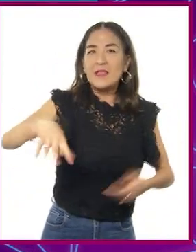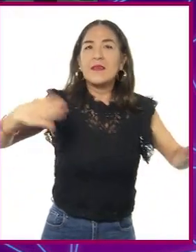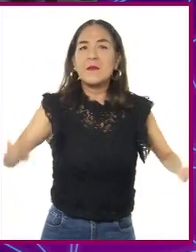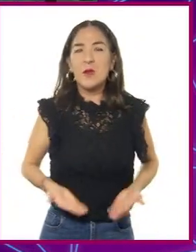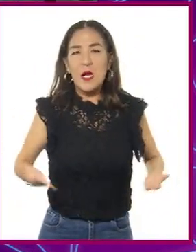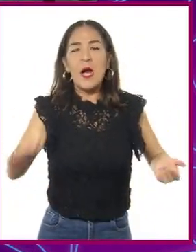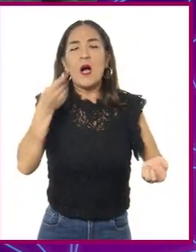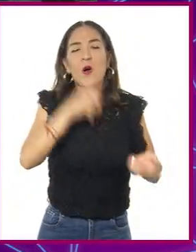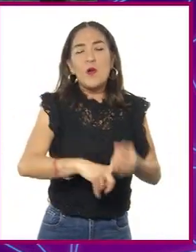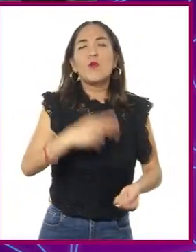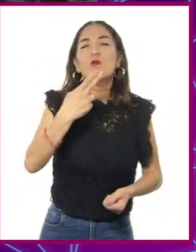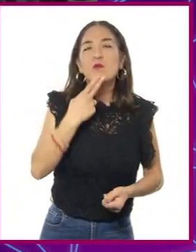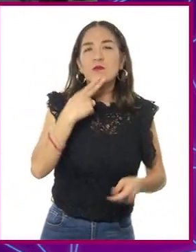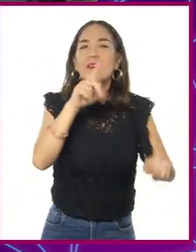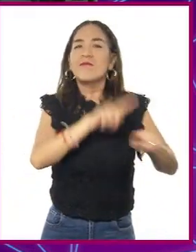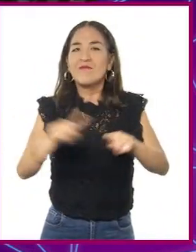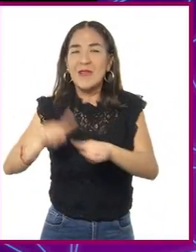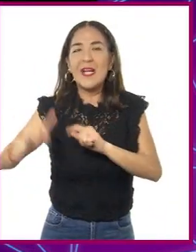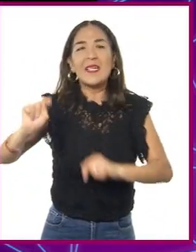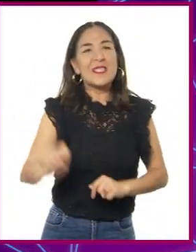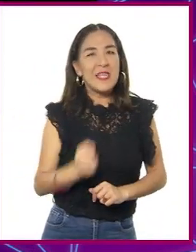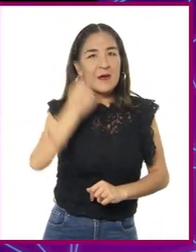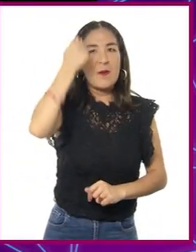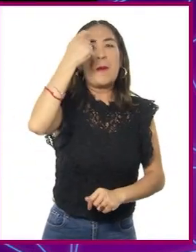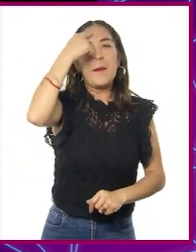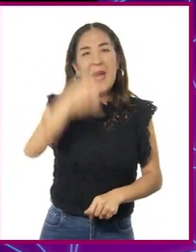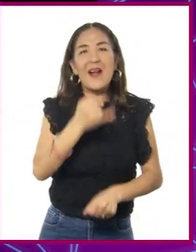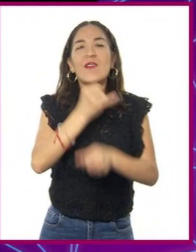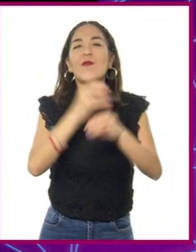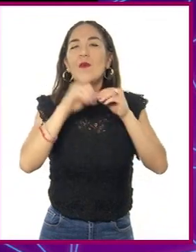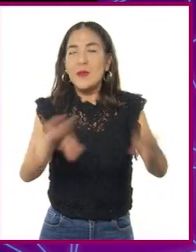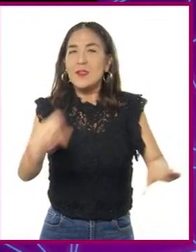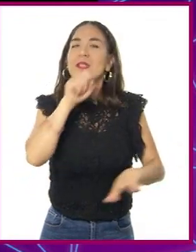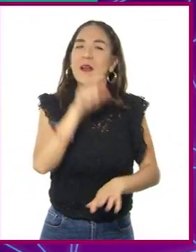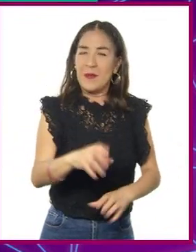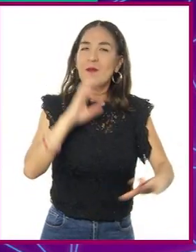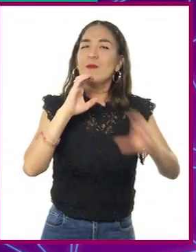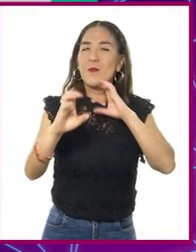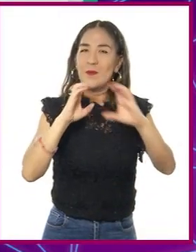través del uso de las tecnologías de información y comunicación.